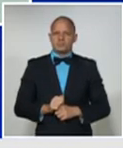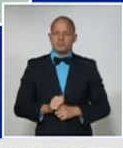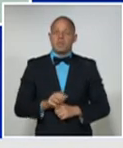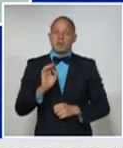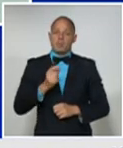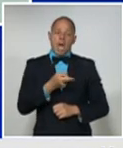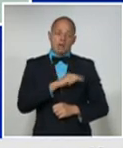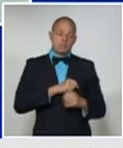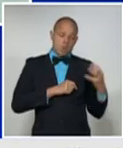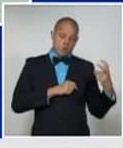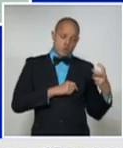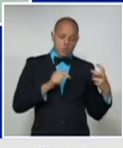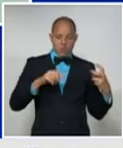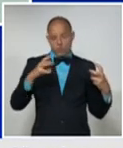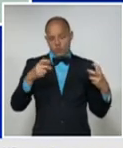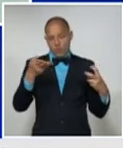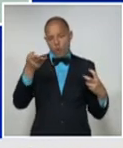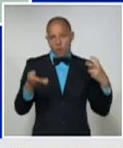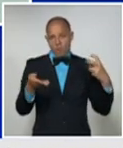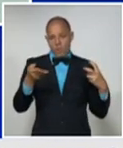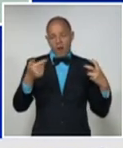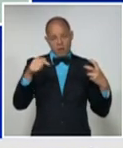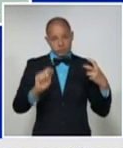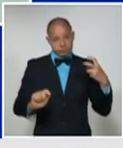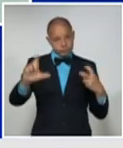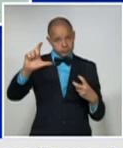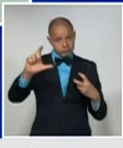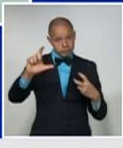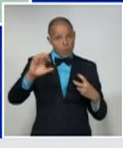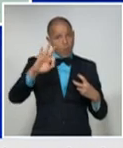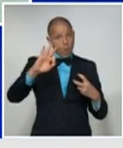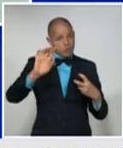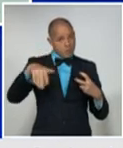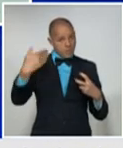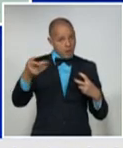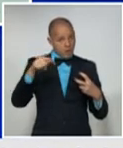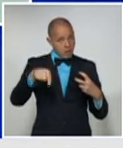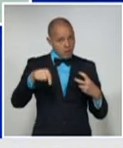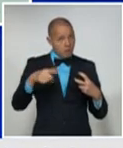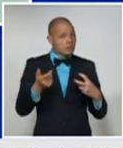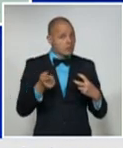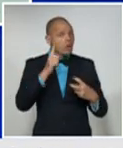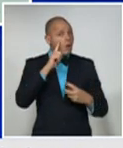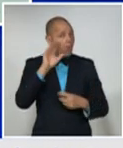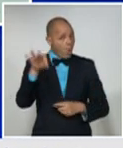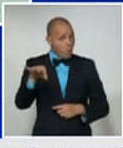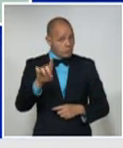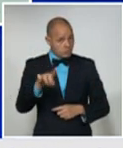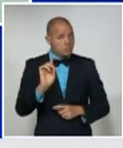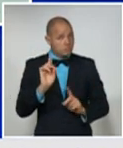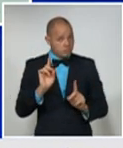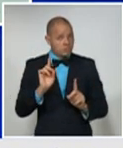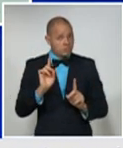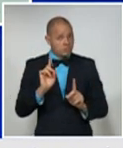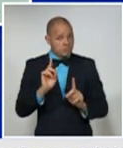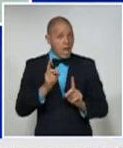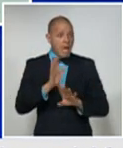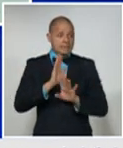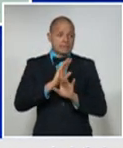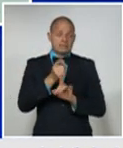jornada anterior. Ojo, provincia que después de una transmisión importante lo ha